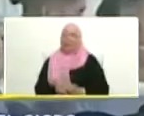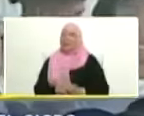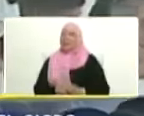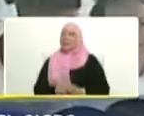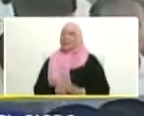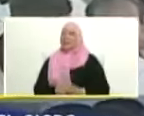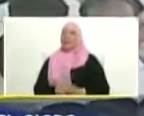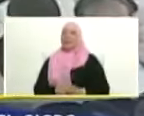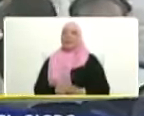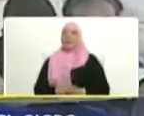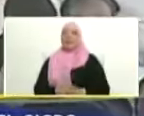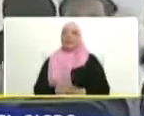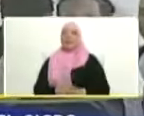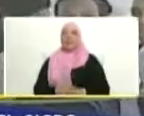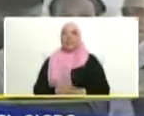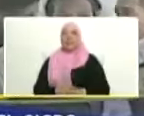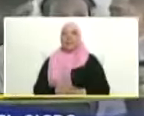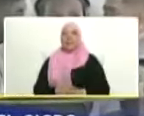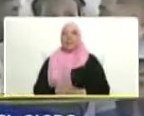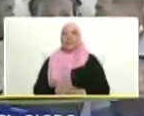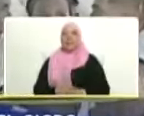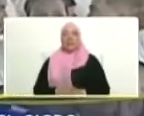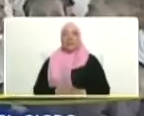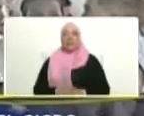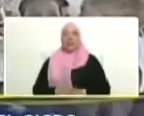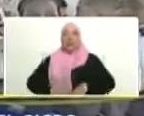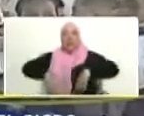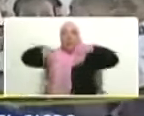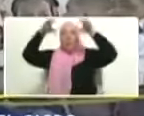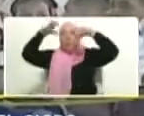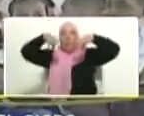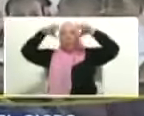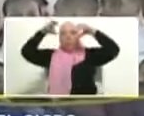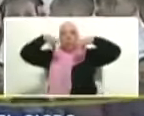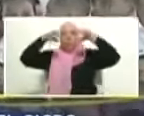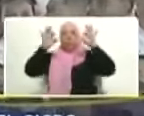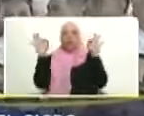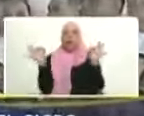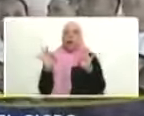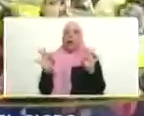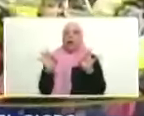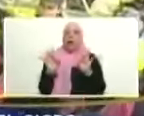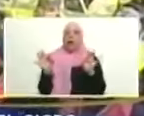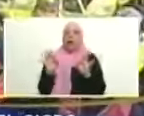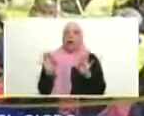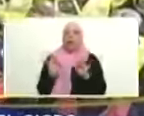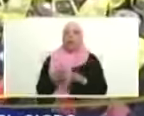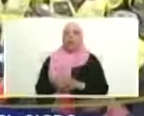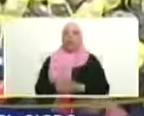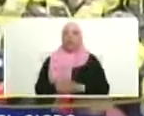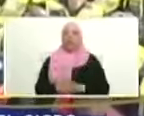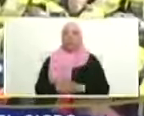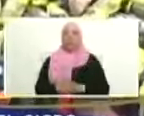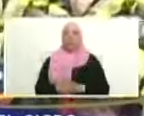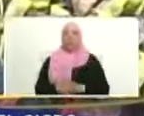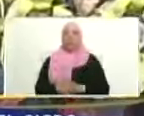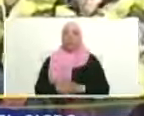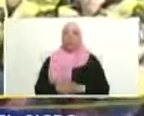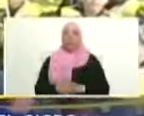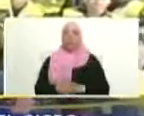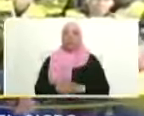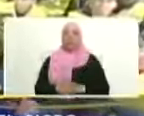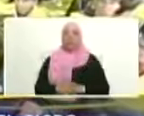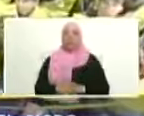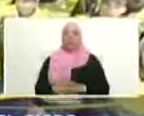Esto es increíble, ¿verdad? Palo de agua de la nada. el día que llega